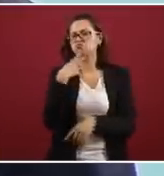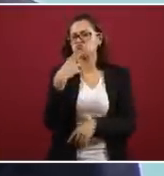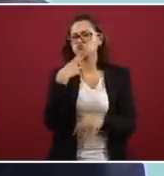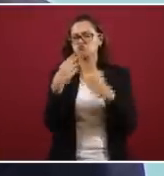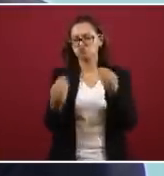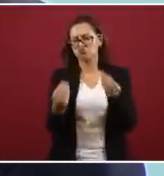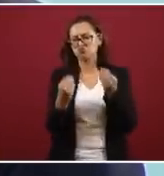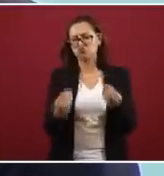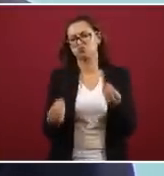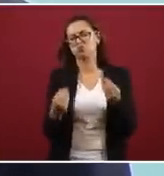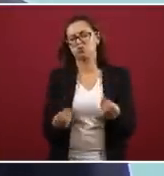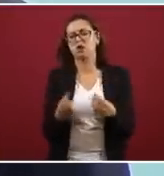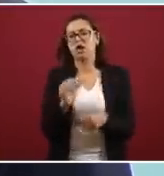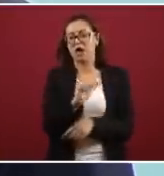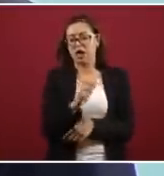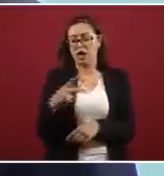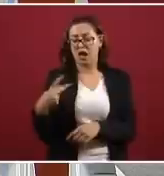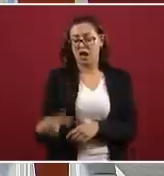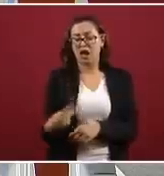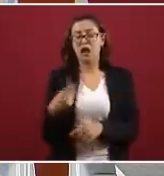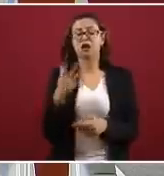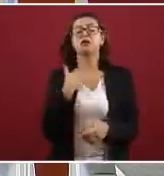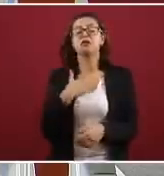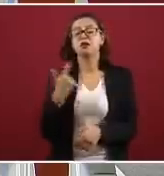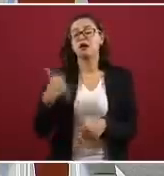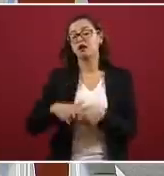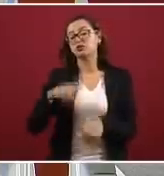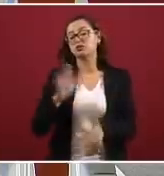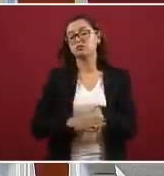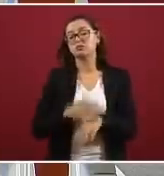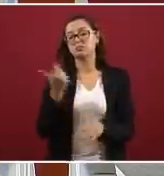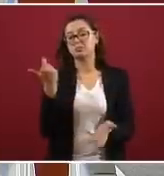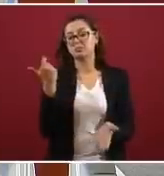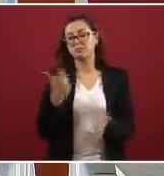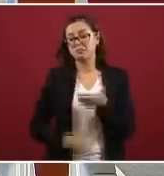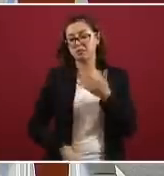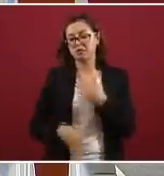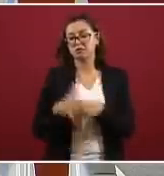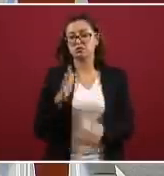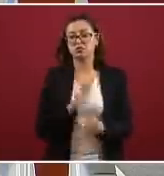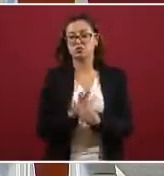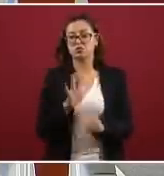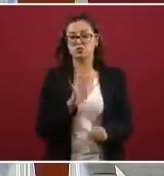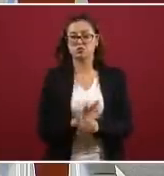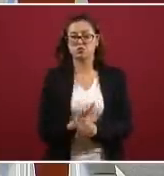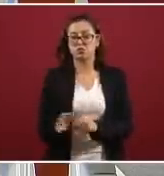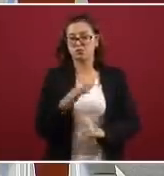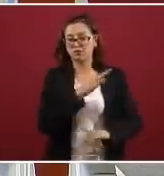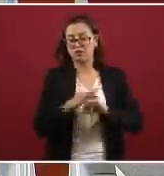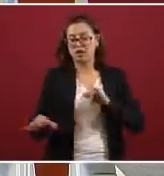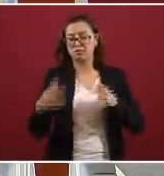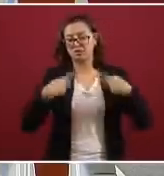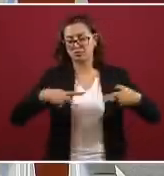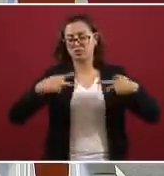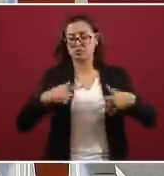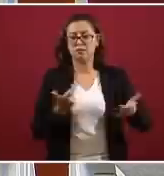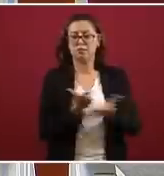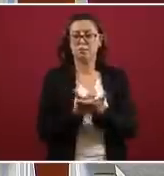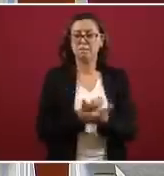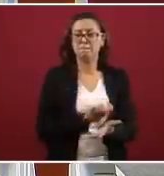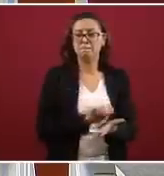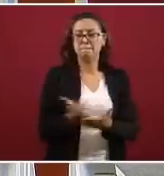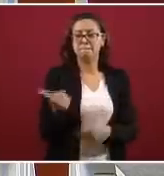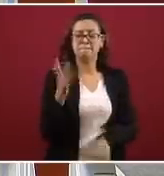por litro. Y en esta app, la gasolina más económica, que no toma en cuenta el margen, solamente el precio final al público, la